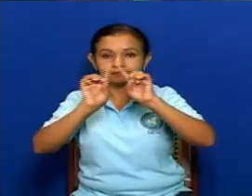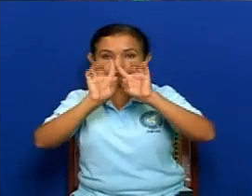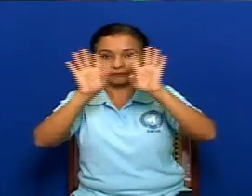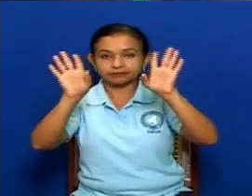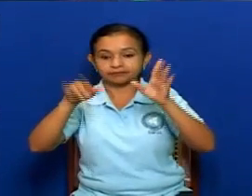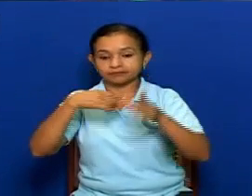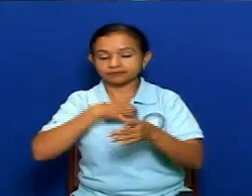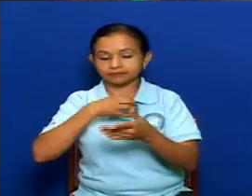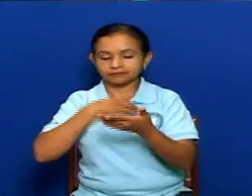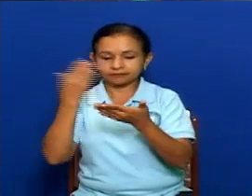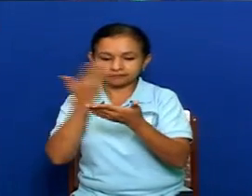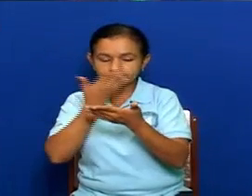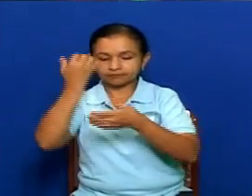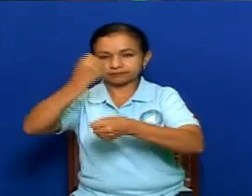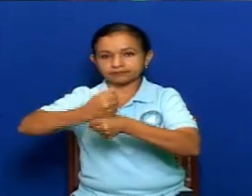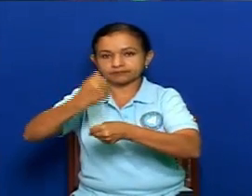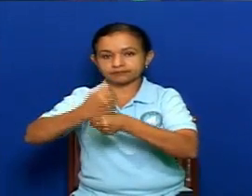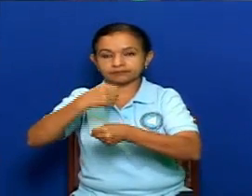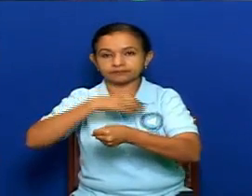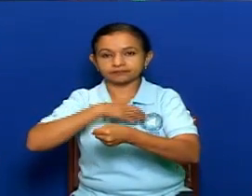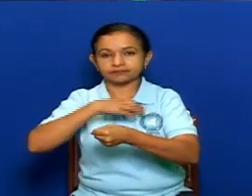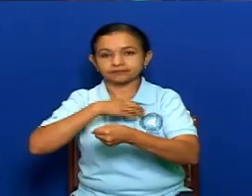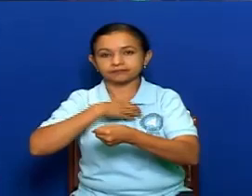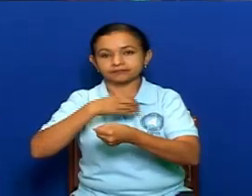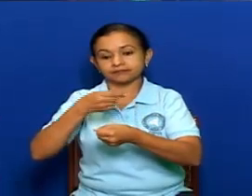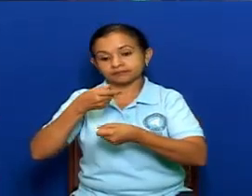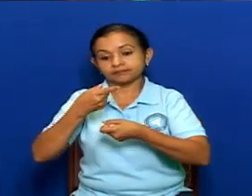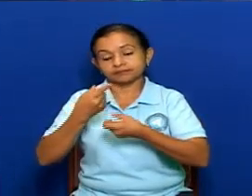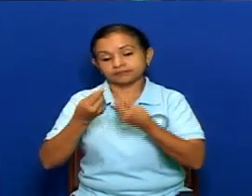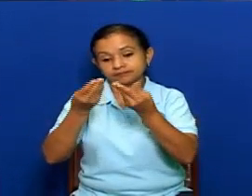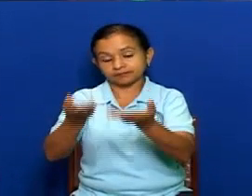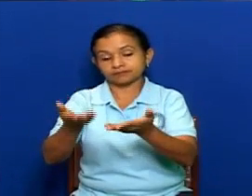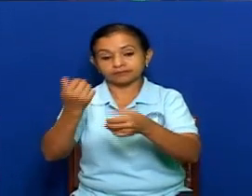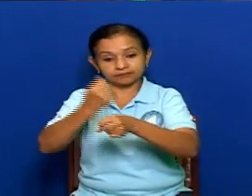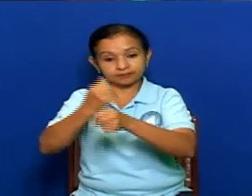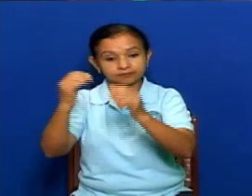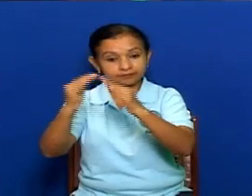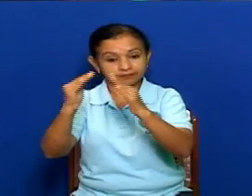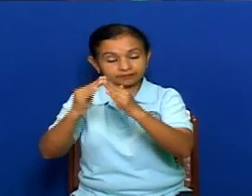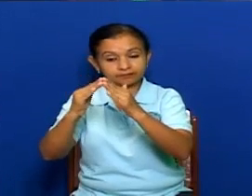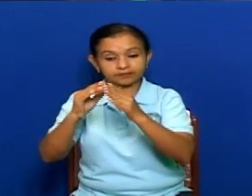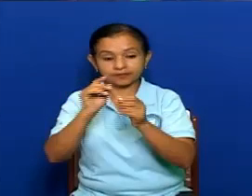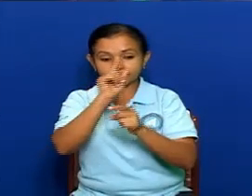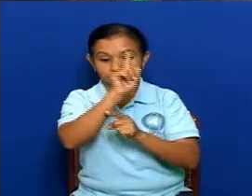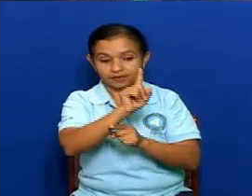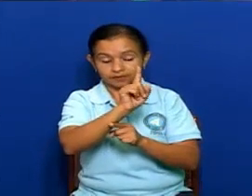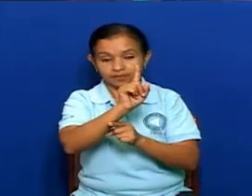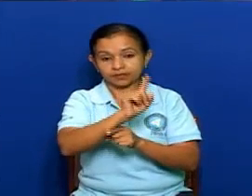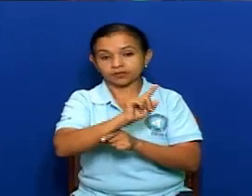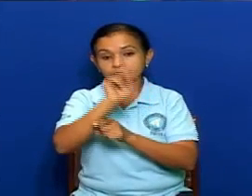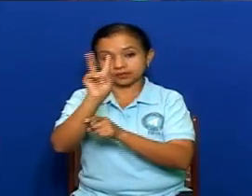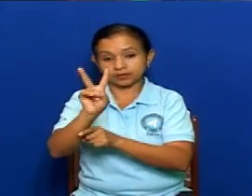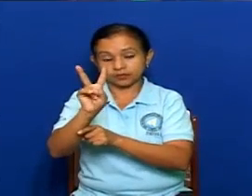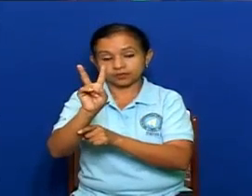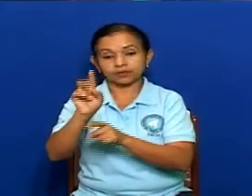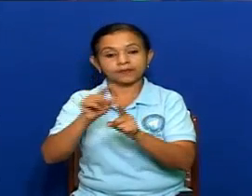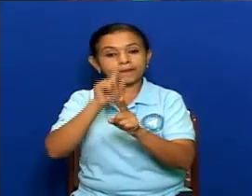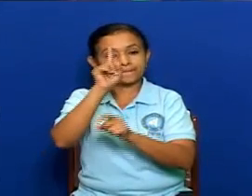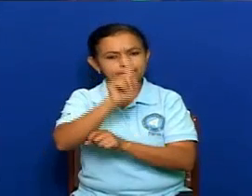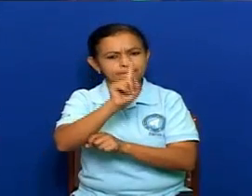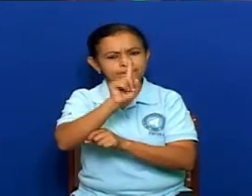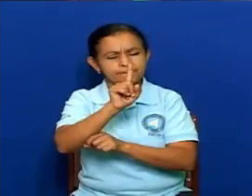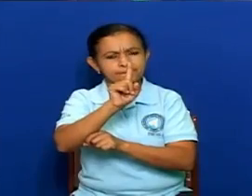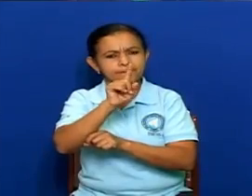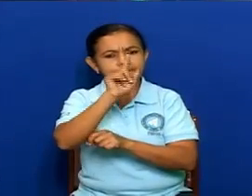saliendo adelante con trabajos que se les va dejando. El Sandino 2 se divide en primer nivel y segundo nivel. El primer nivel